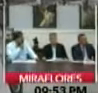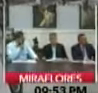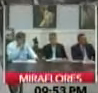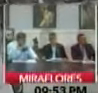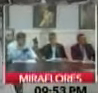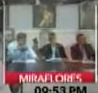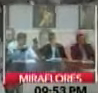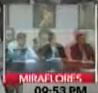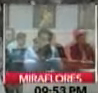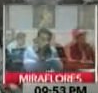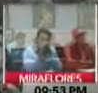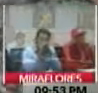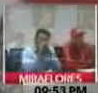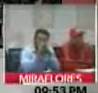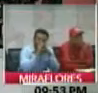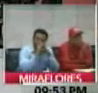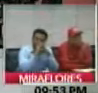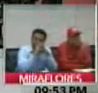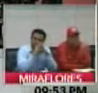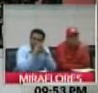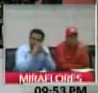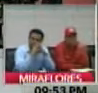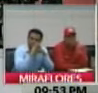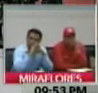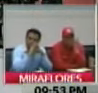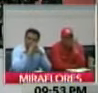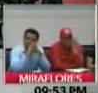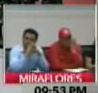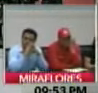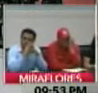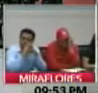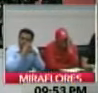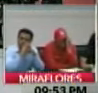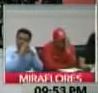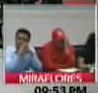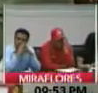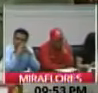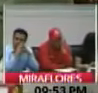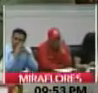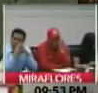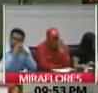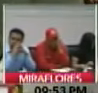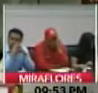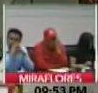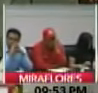...300 trabajadores... a planazo y con la ballena. Miren esto tan bonito,